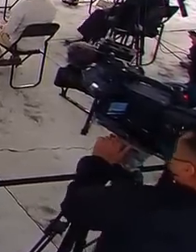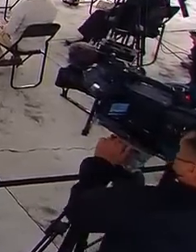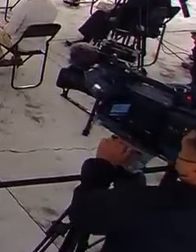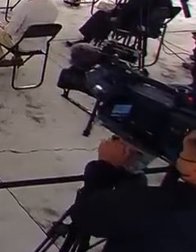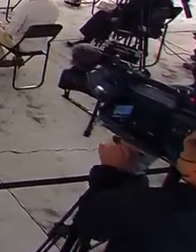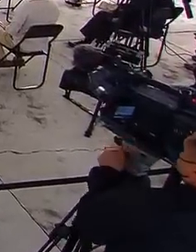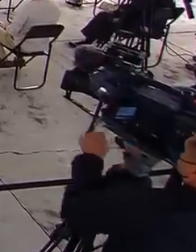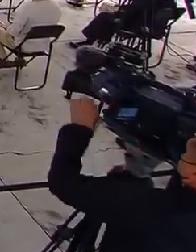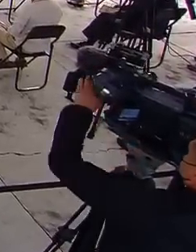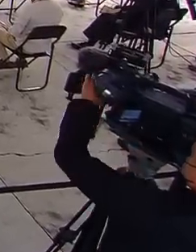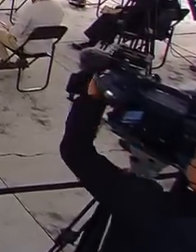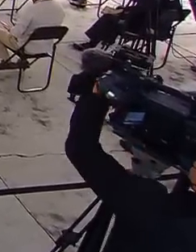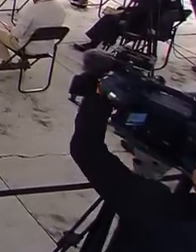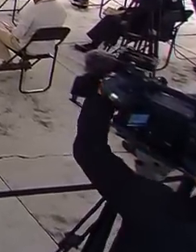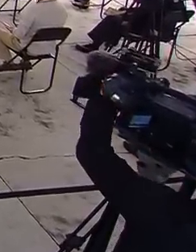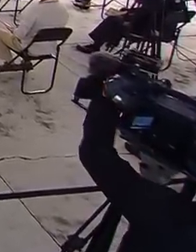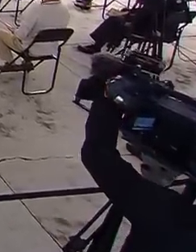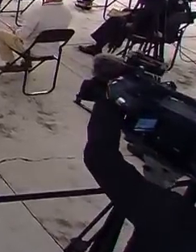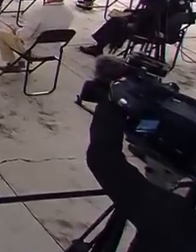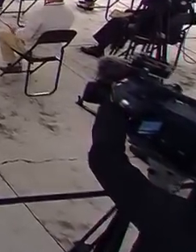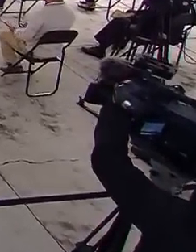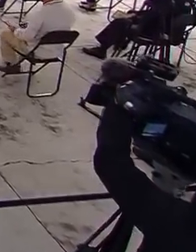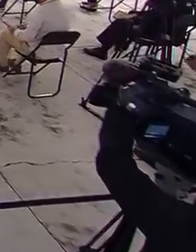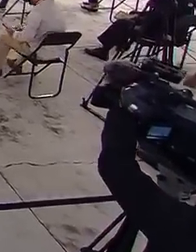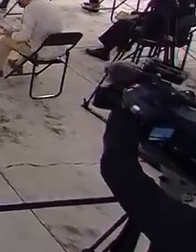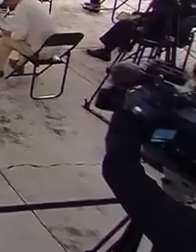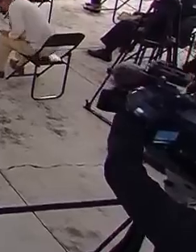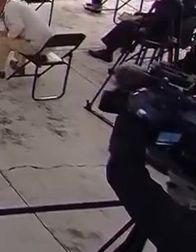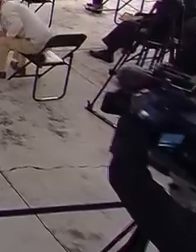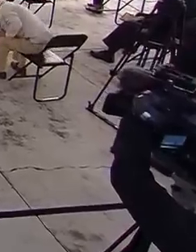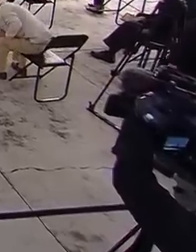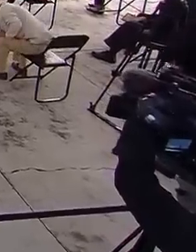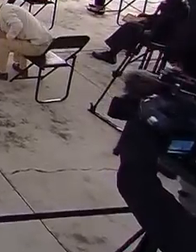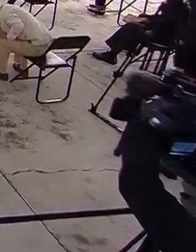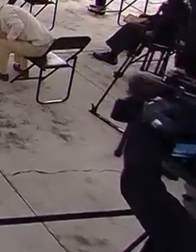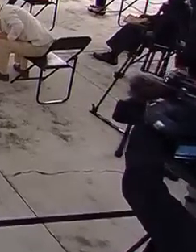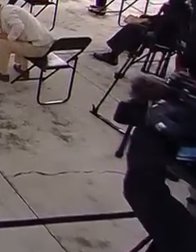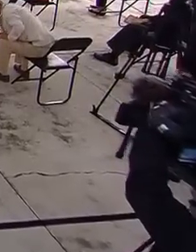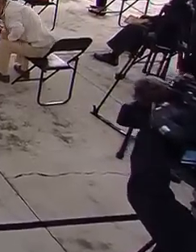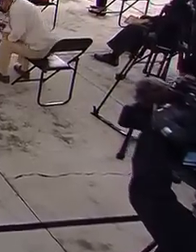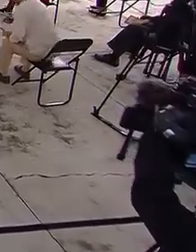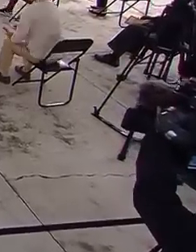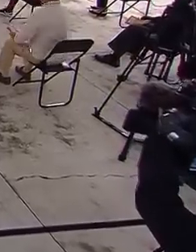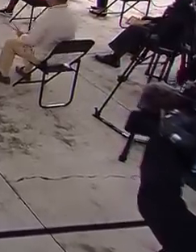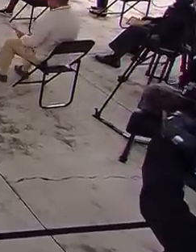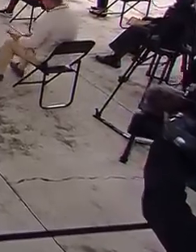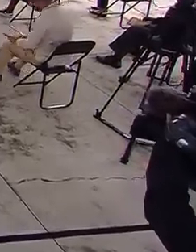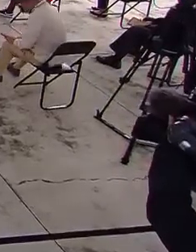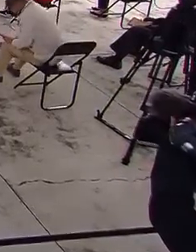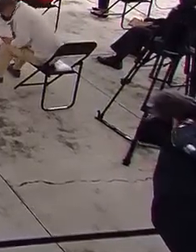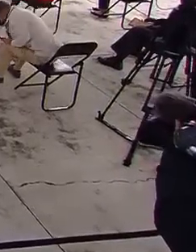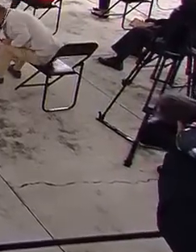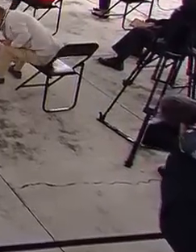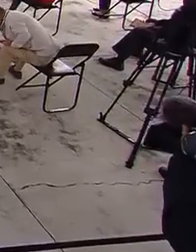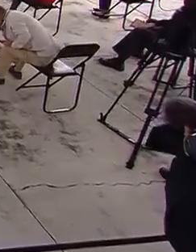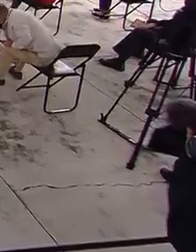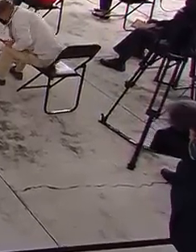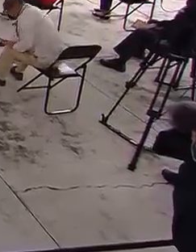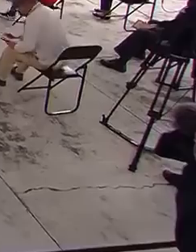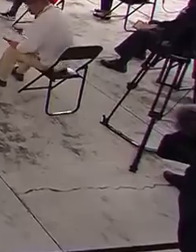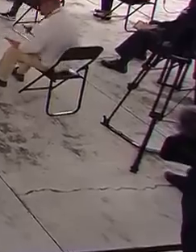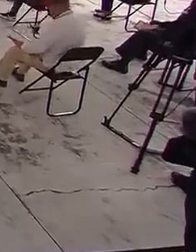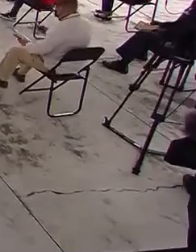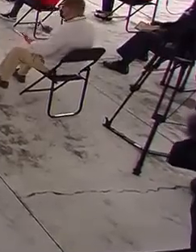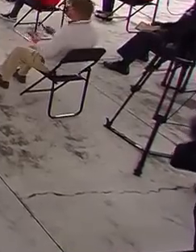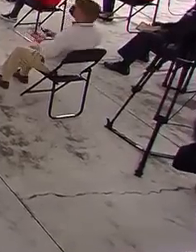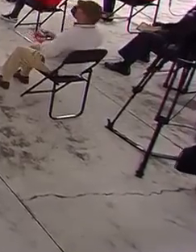Gobierno de México. Muy bien, pues vamos a seguir con videos, como lo hacemos